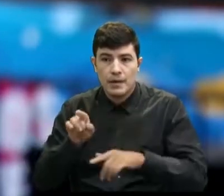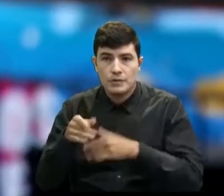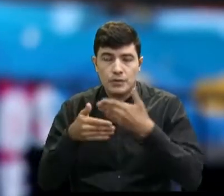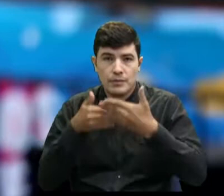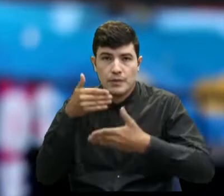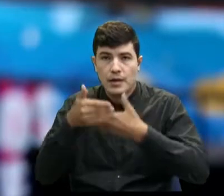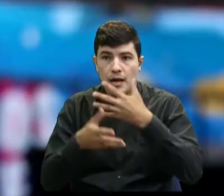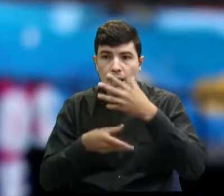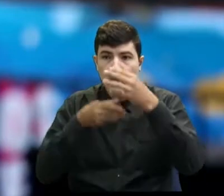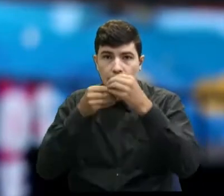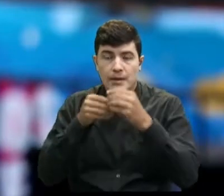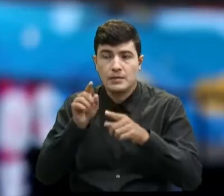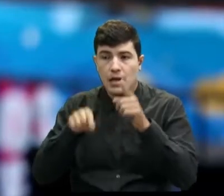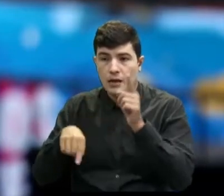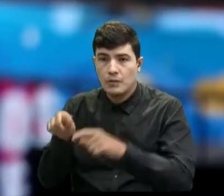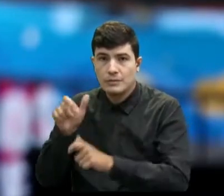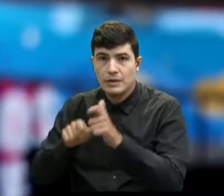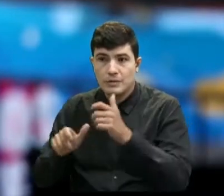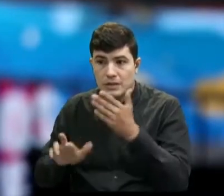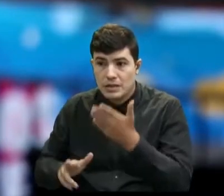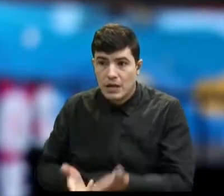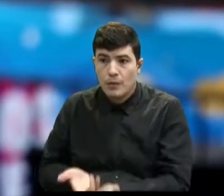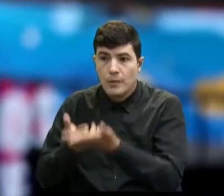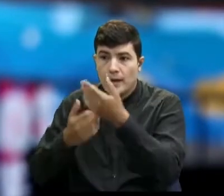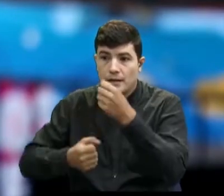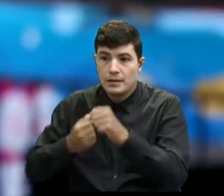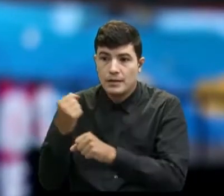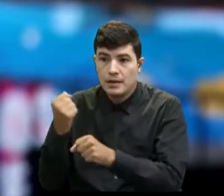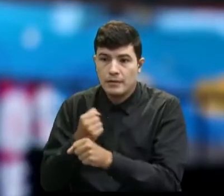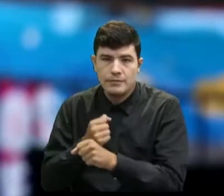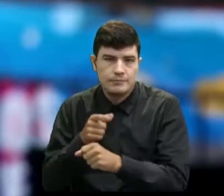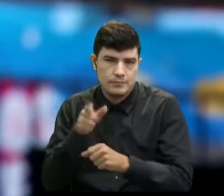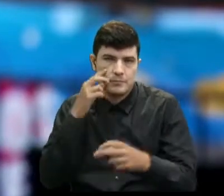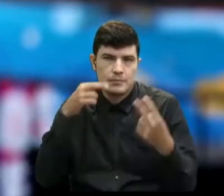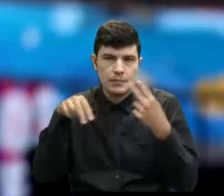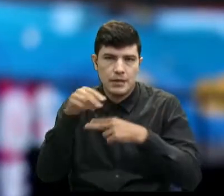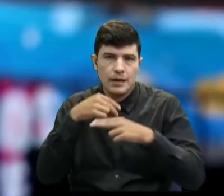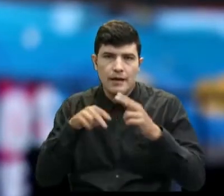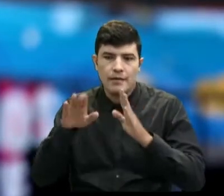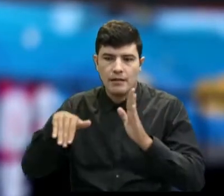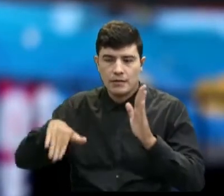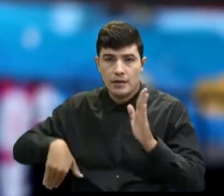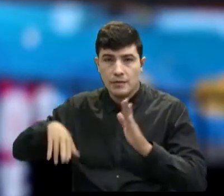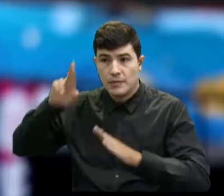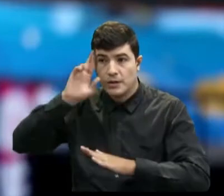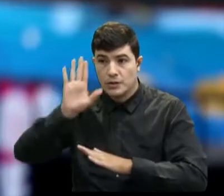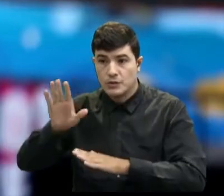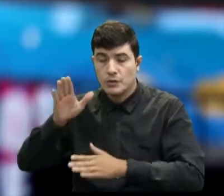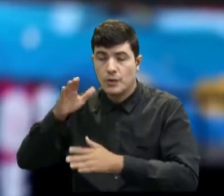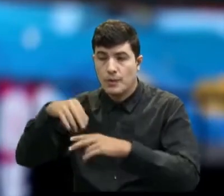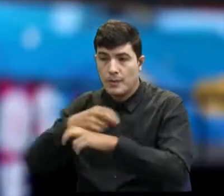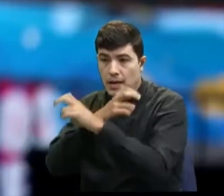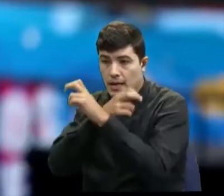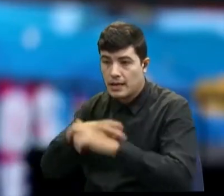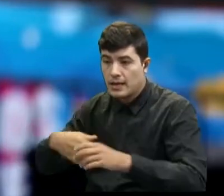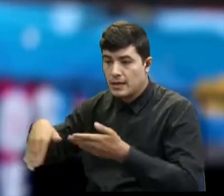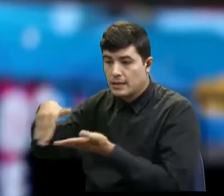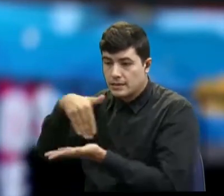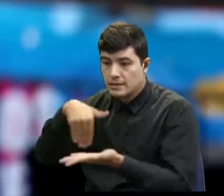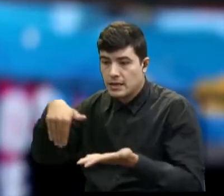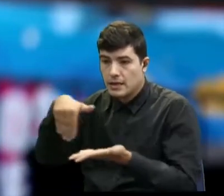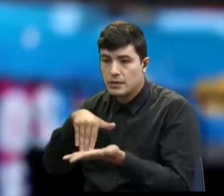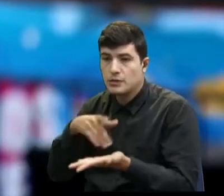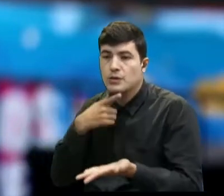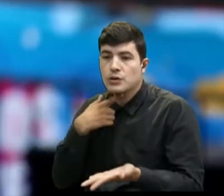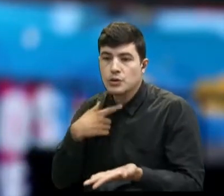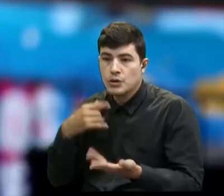e incluso algunos no han vuelto a recuperar la actividad, tiene que ver con el turismo. Y estos parques, estos centros de entretenimiento son fundamentales